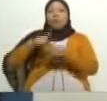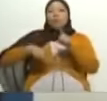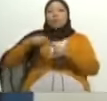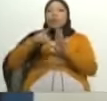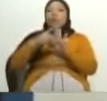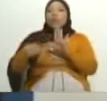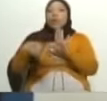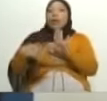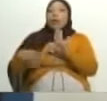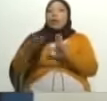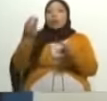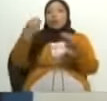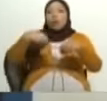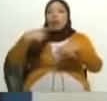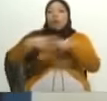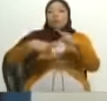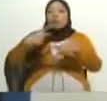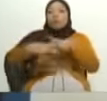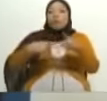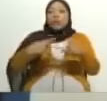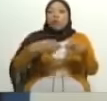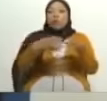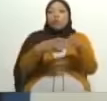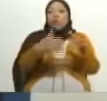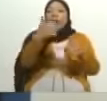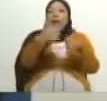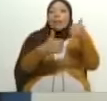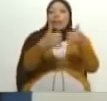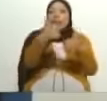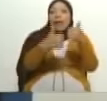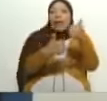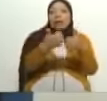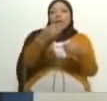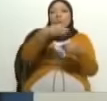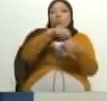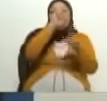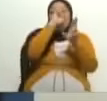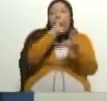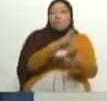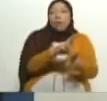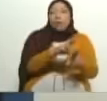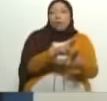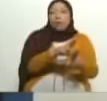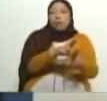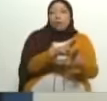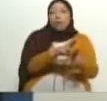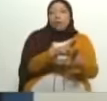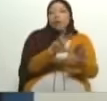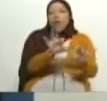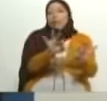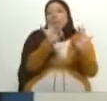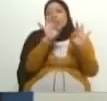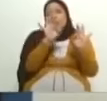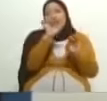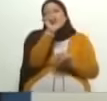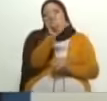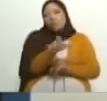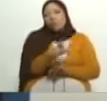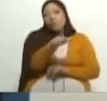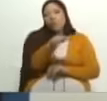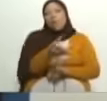procesos de selección interna de nuestros candidatos se respeten y muy especialmente